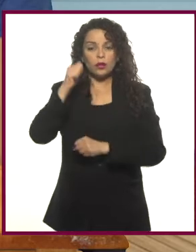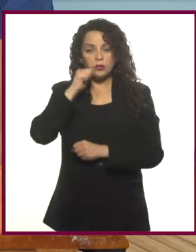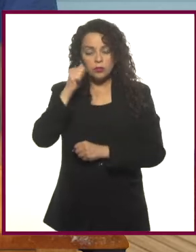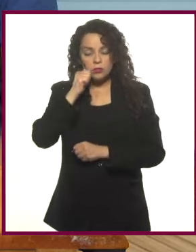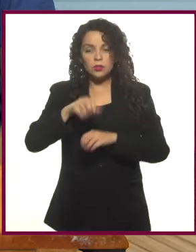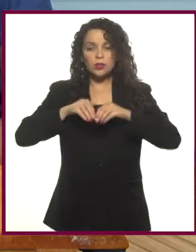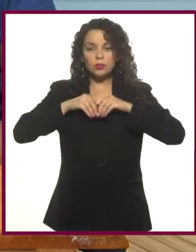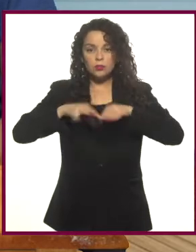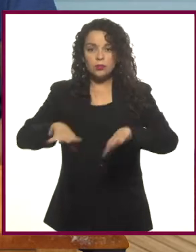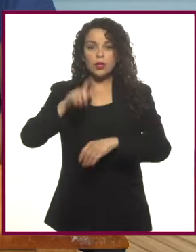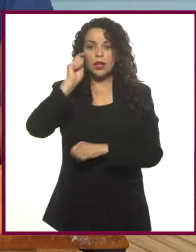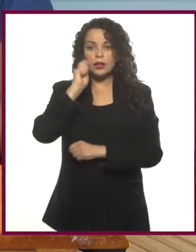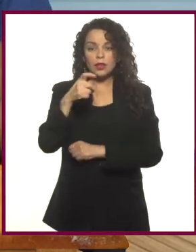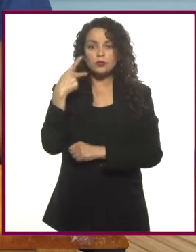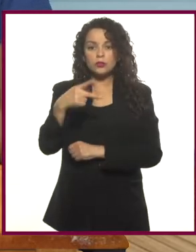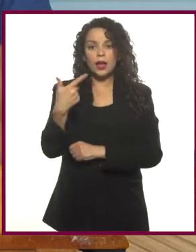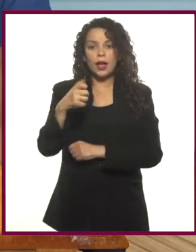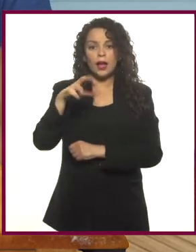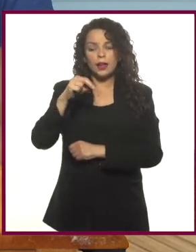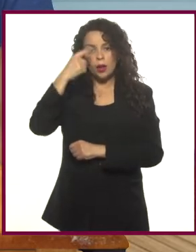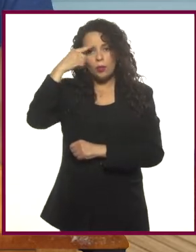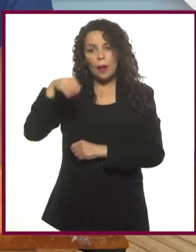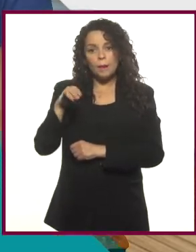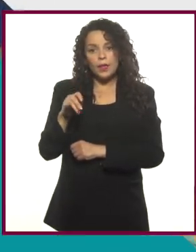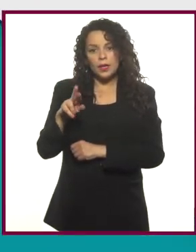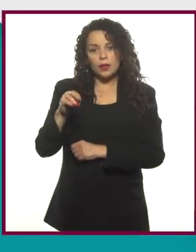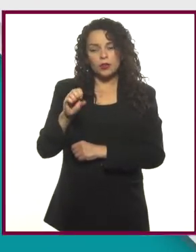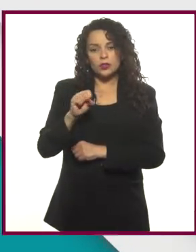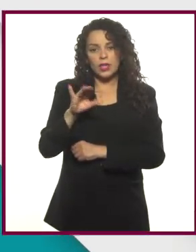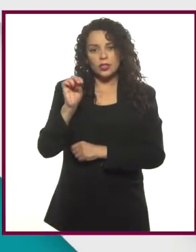publica un anuario sobre el género de la microficción?